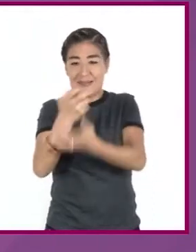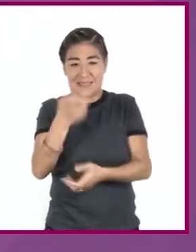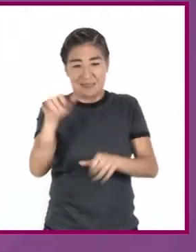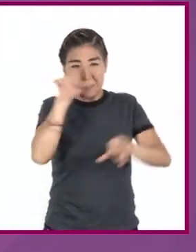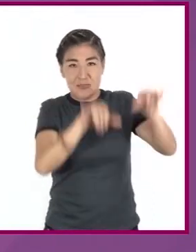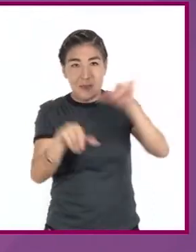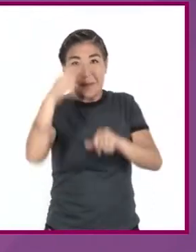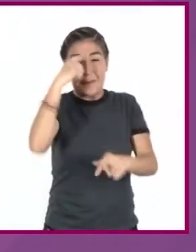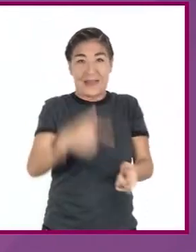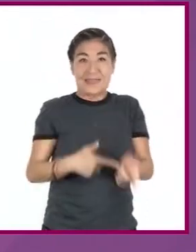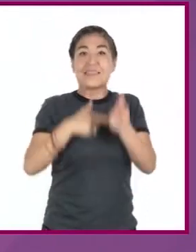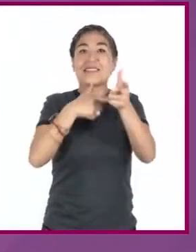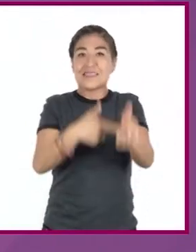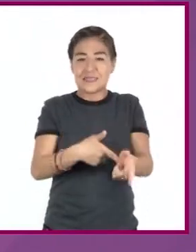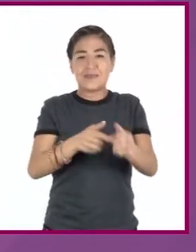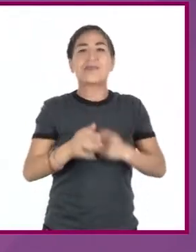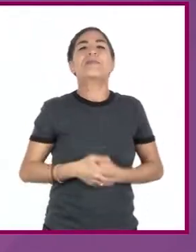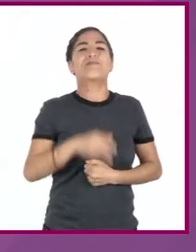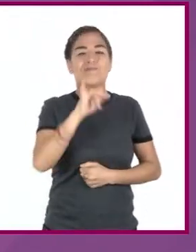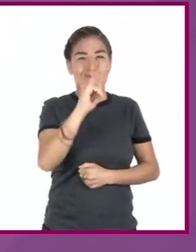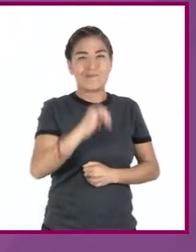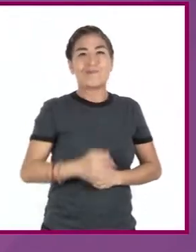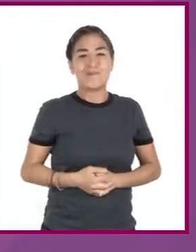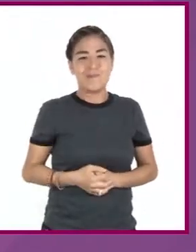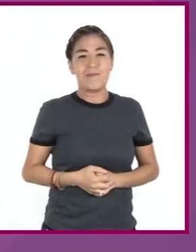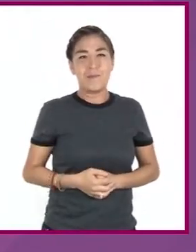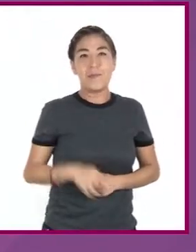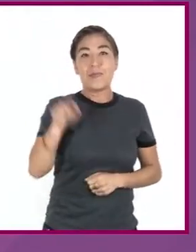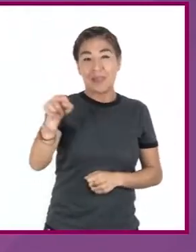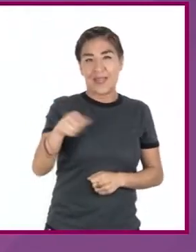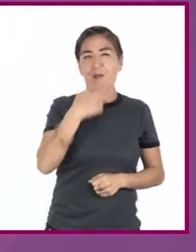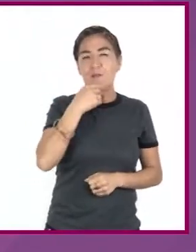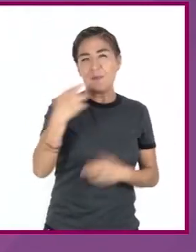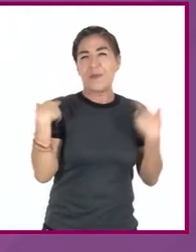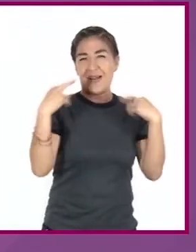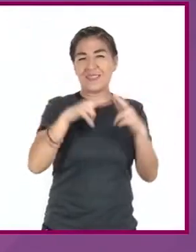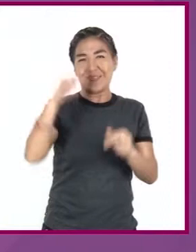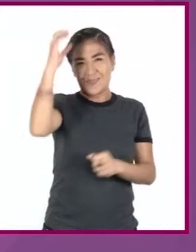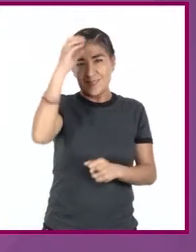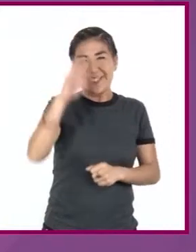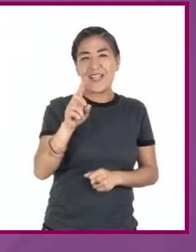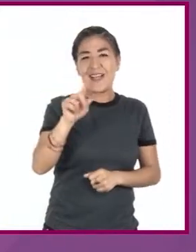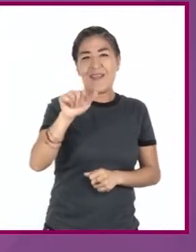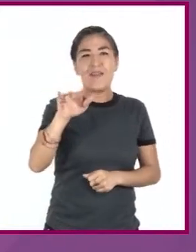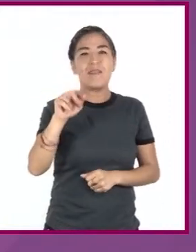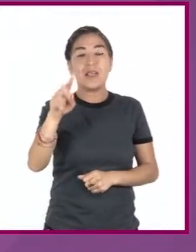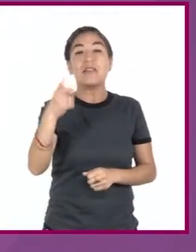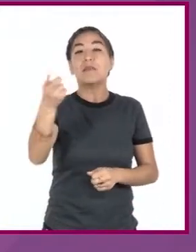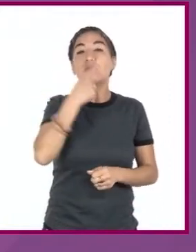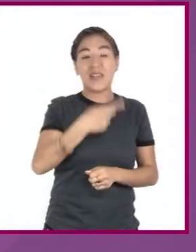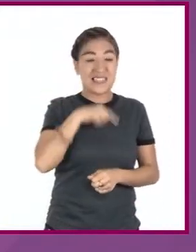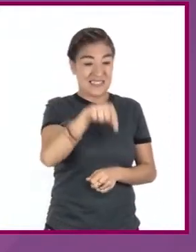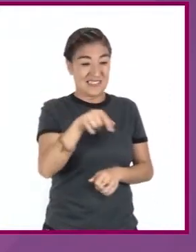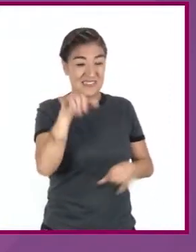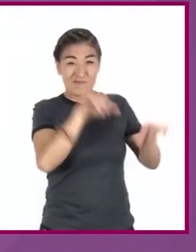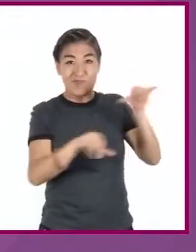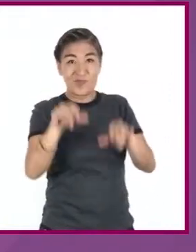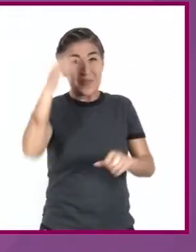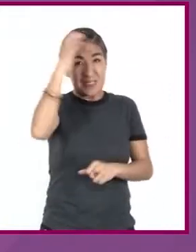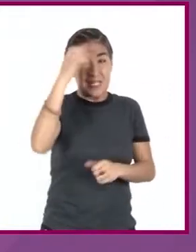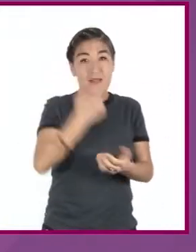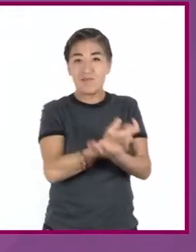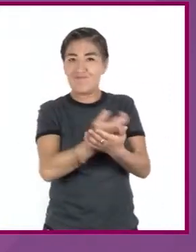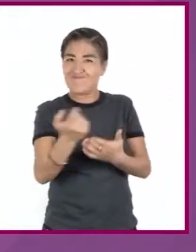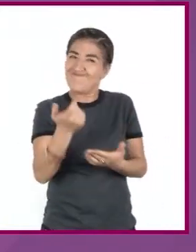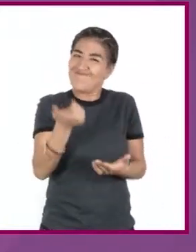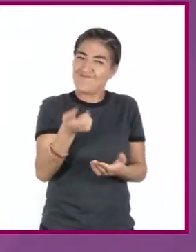para continuar. Así fue. Aunque el propio Davy me advirtió que en la ciencia la recompensa era escasa. Incluso en una